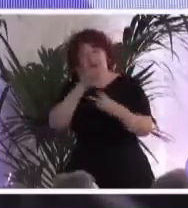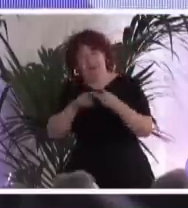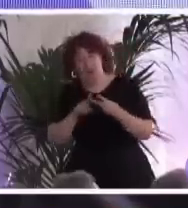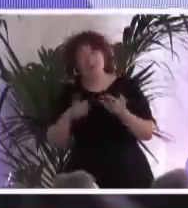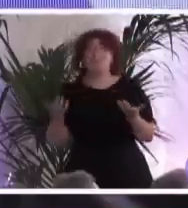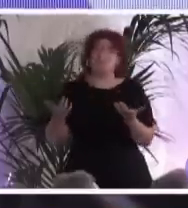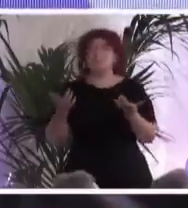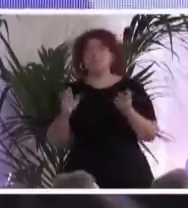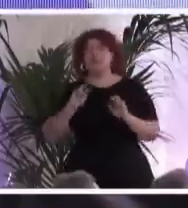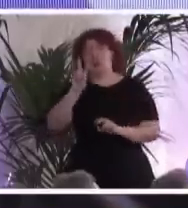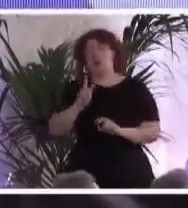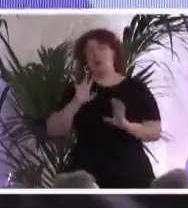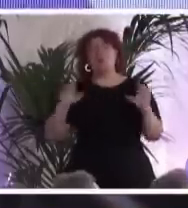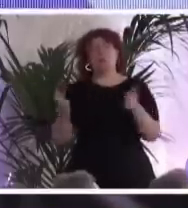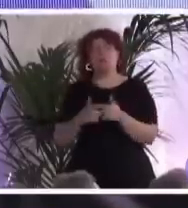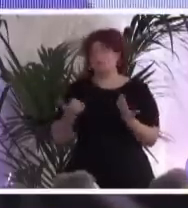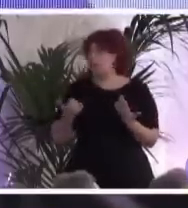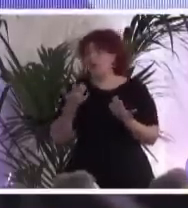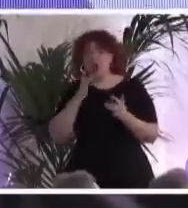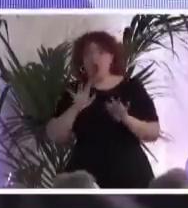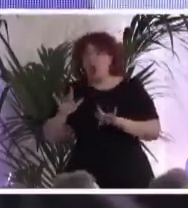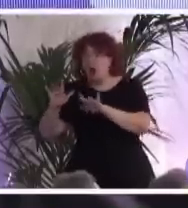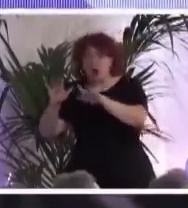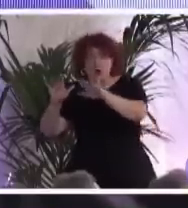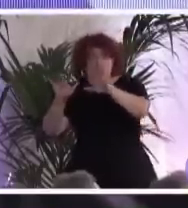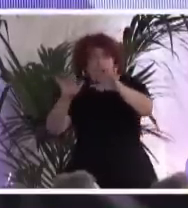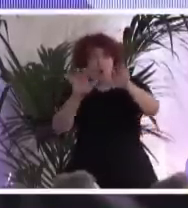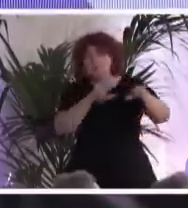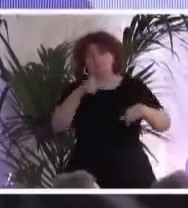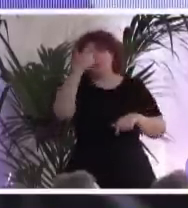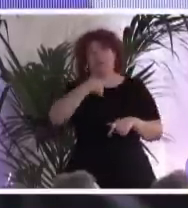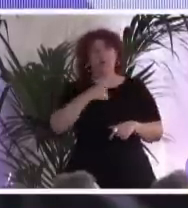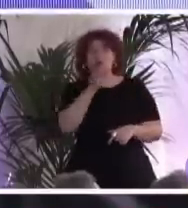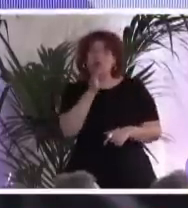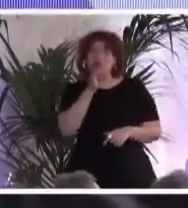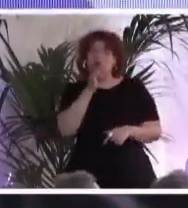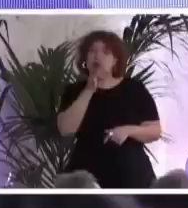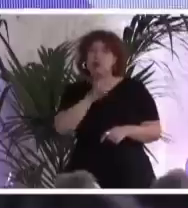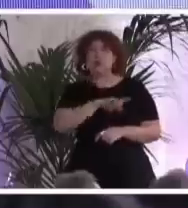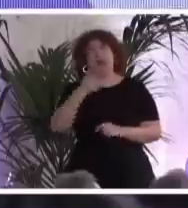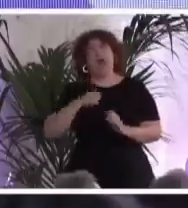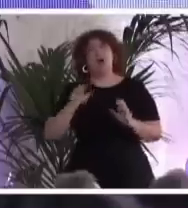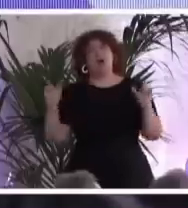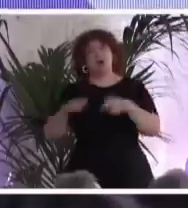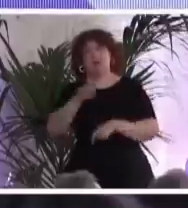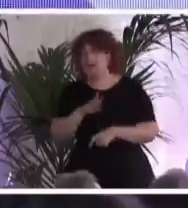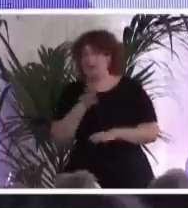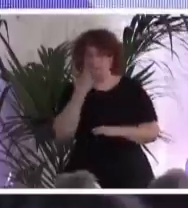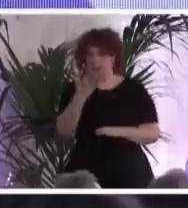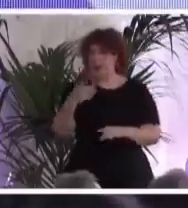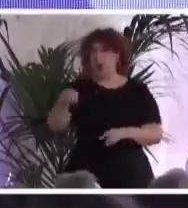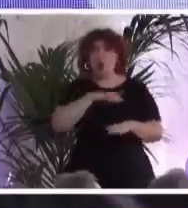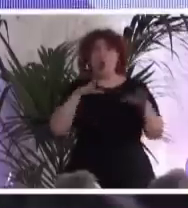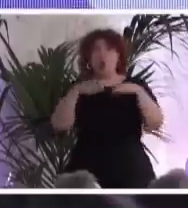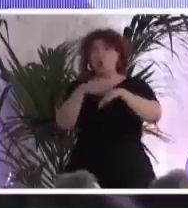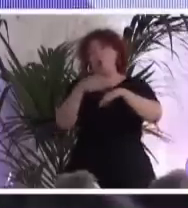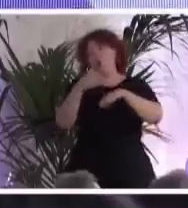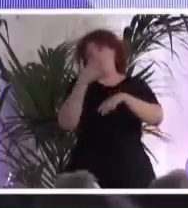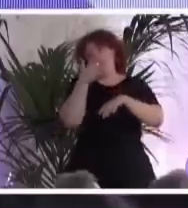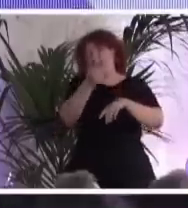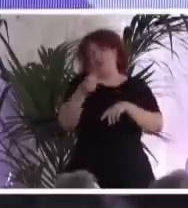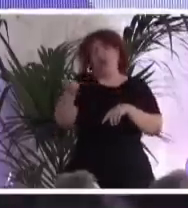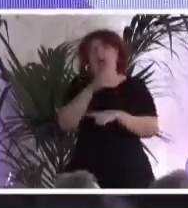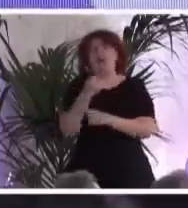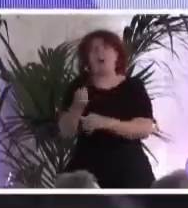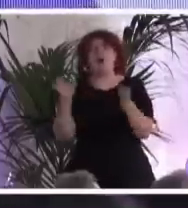he convencido a todos menos a ti y en la tercera se puso agresivo a ti ya no te apoyan ni los tuyos había